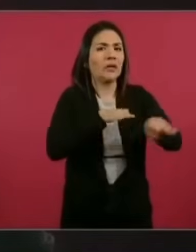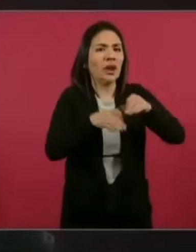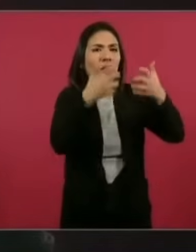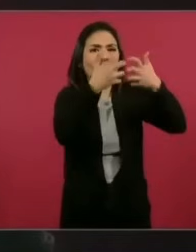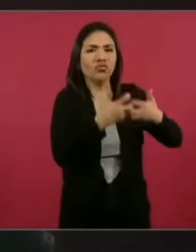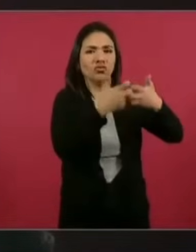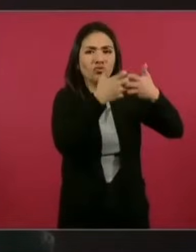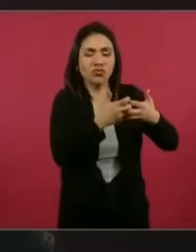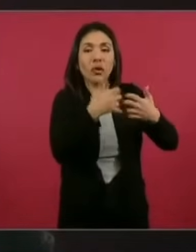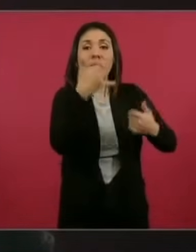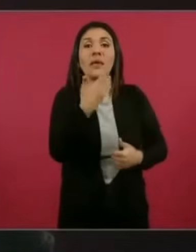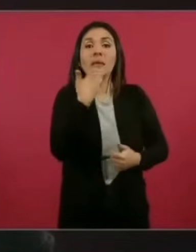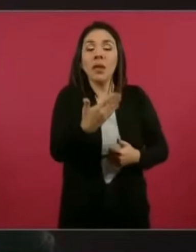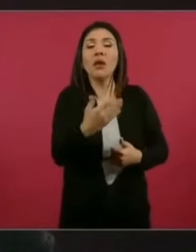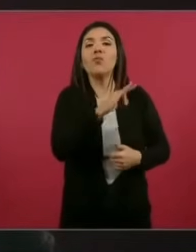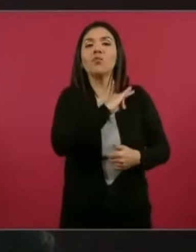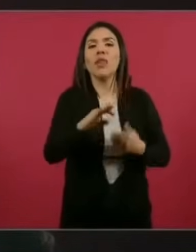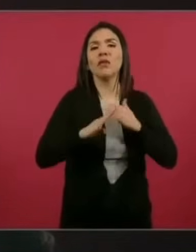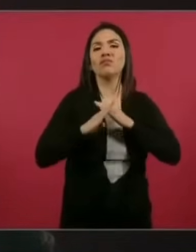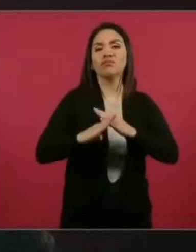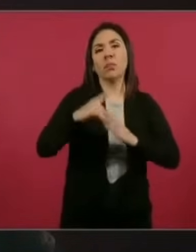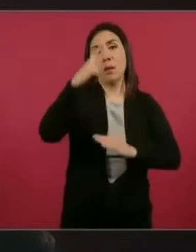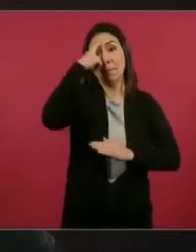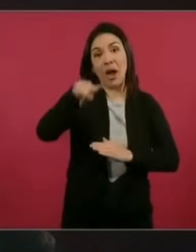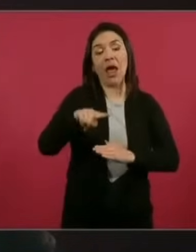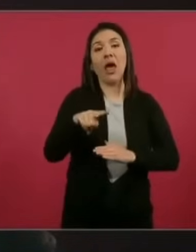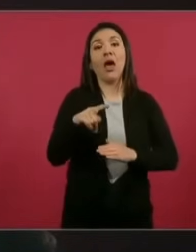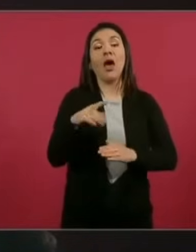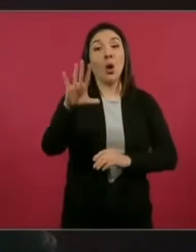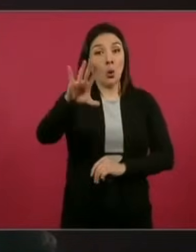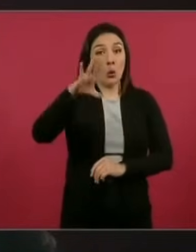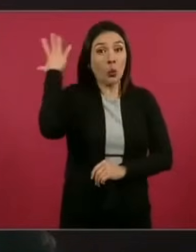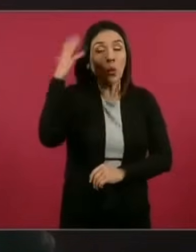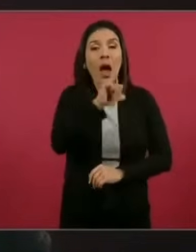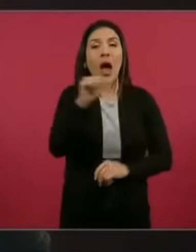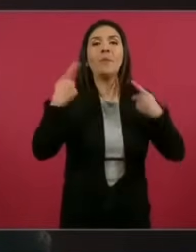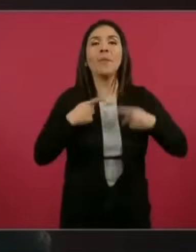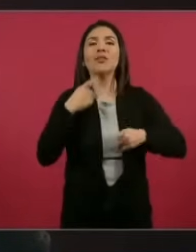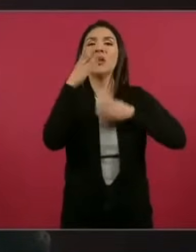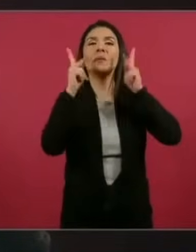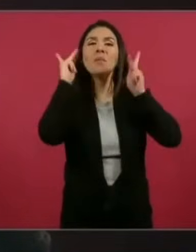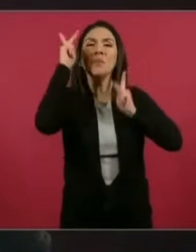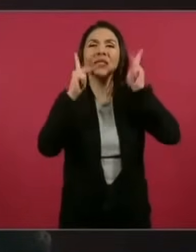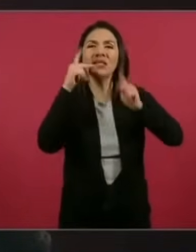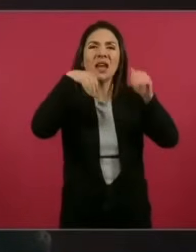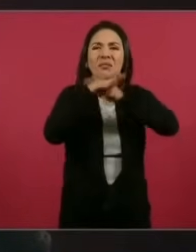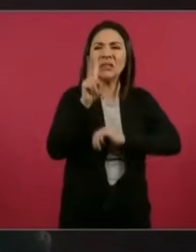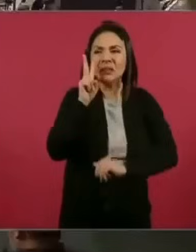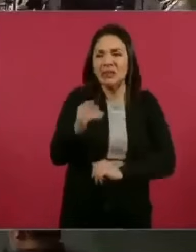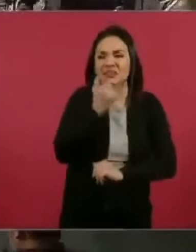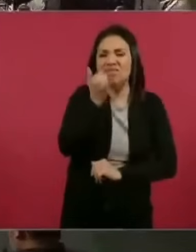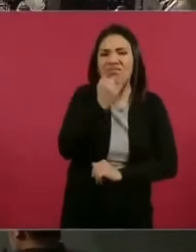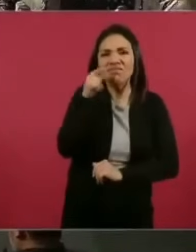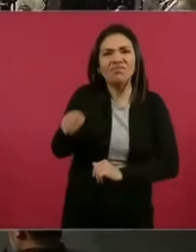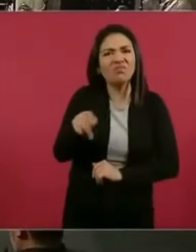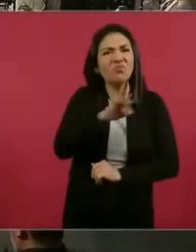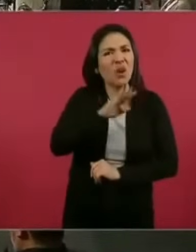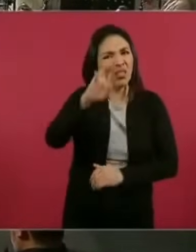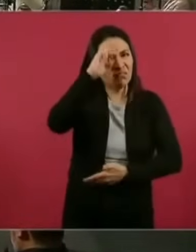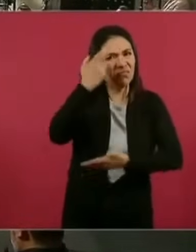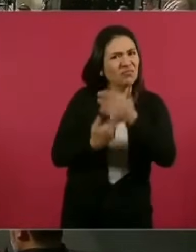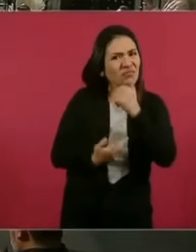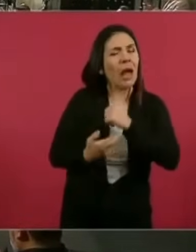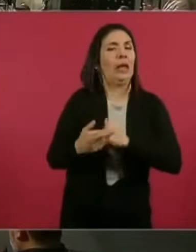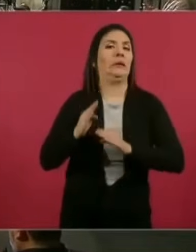la funcionalidad de limitación de velocidad para visitantes con comportamientos sospechosos. También